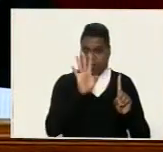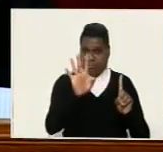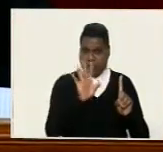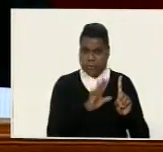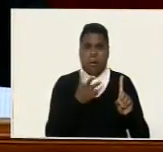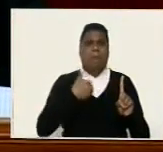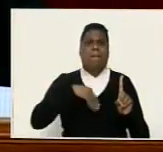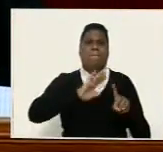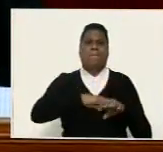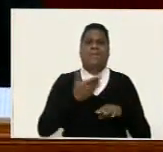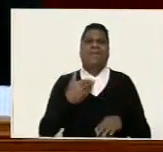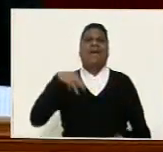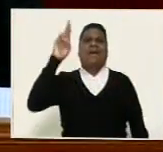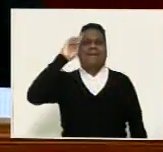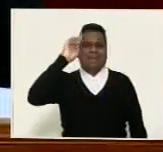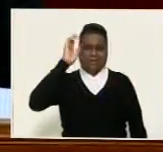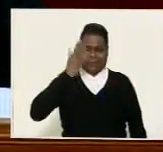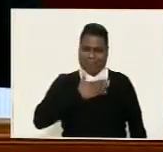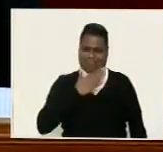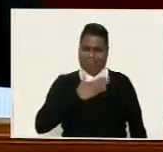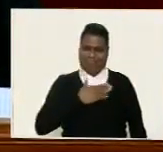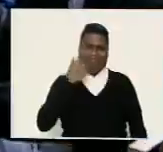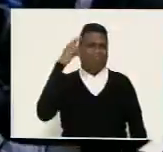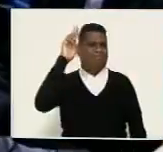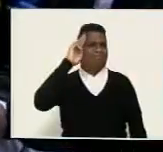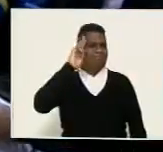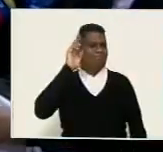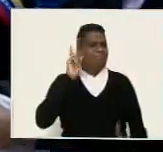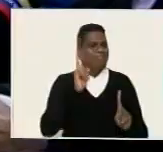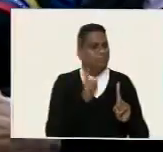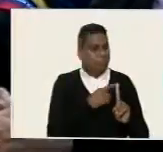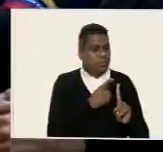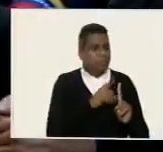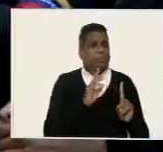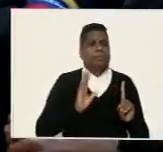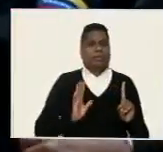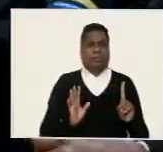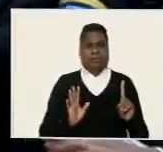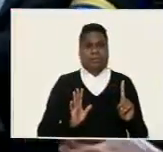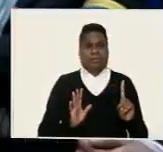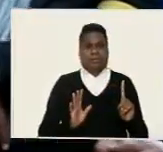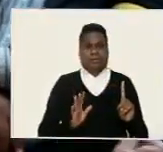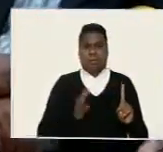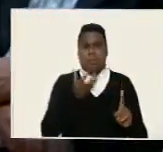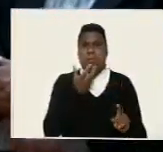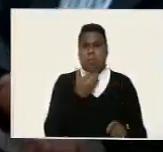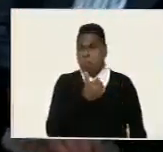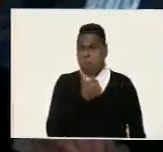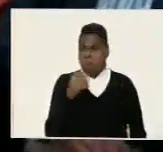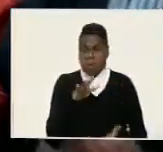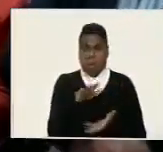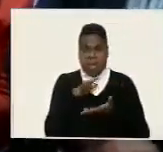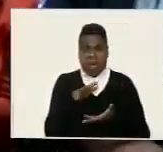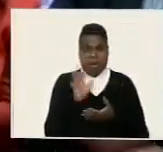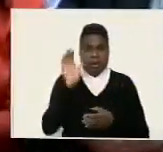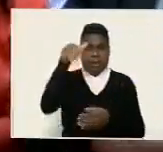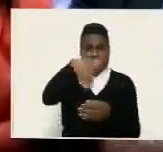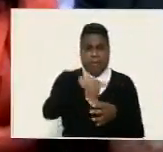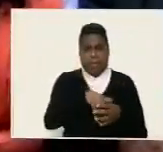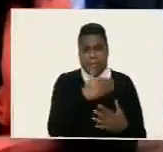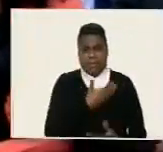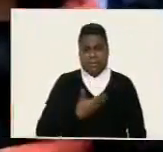tenemos la razón. Esa es la principal de ellas. Si ellos ganaran aquí una elección presidencial, ya veremos nosotros cómo